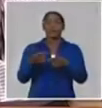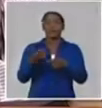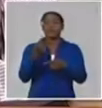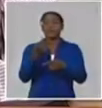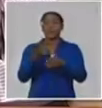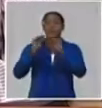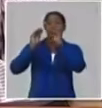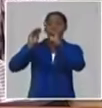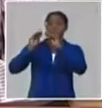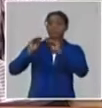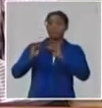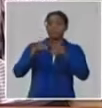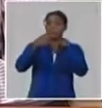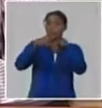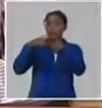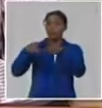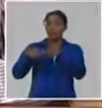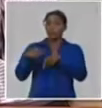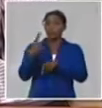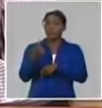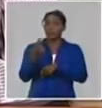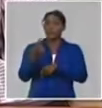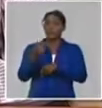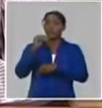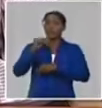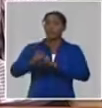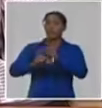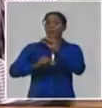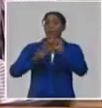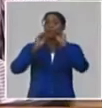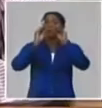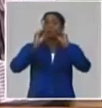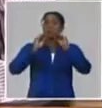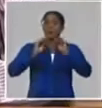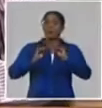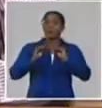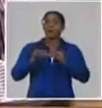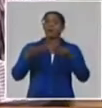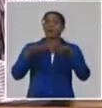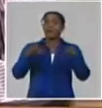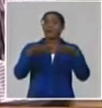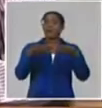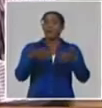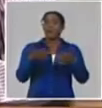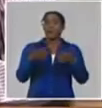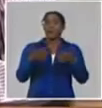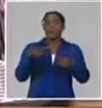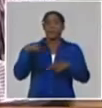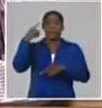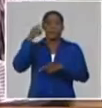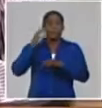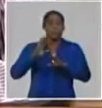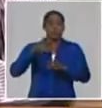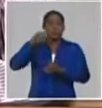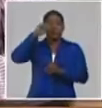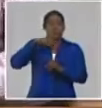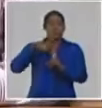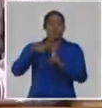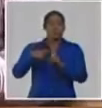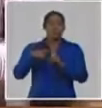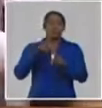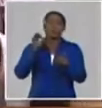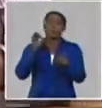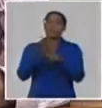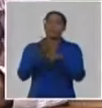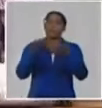incorporando de manera gradual. Pensamos que a partir de septiembre ya nosotros podamos empezar a abrir las primeras. En la